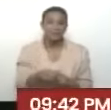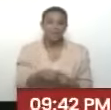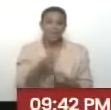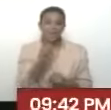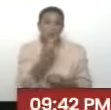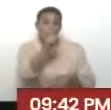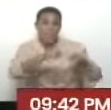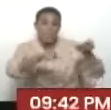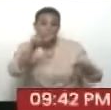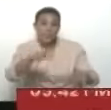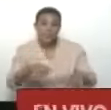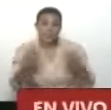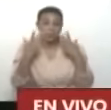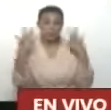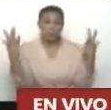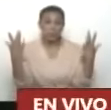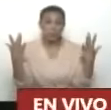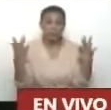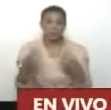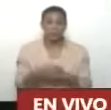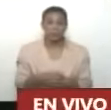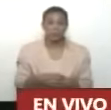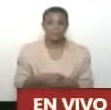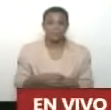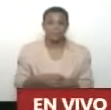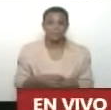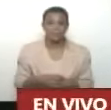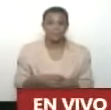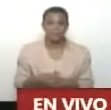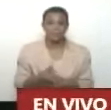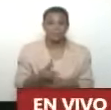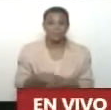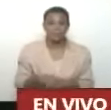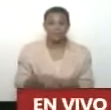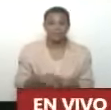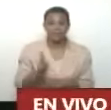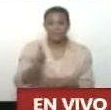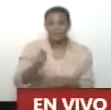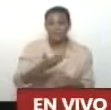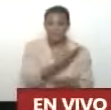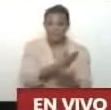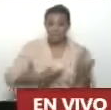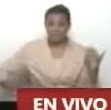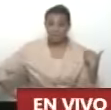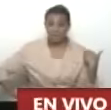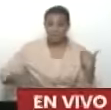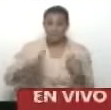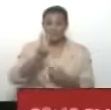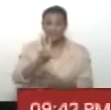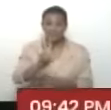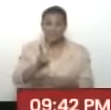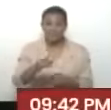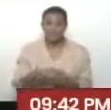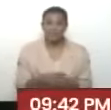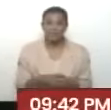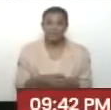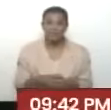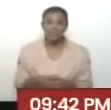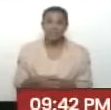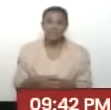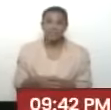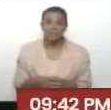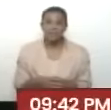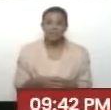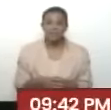los presentadores estrellas de Venezuela. ¿Ah? La presidenta de TVS, Marlene